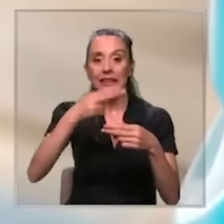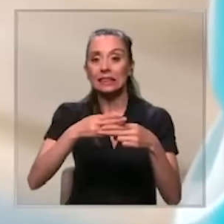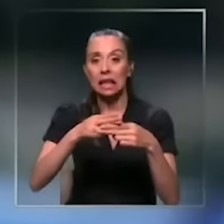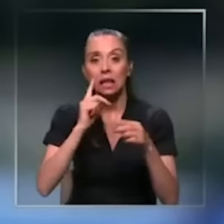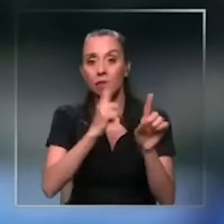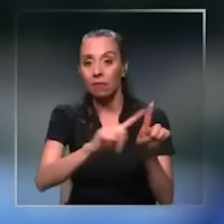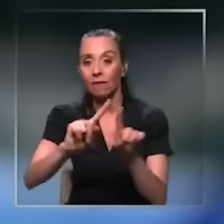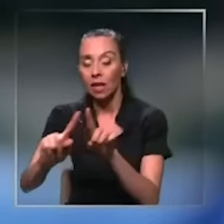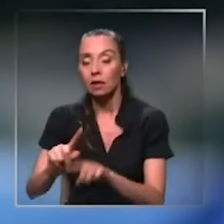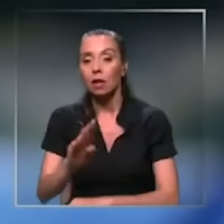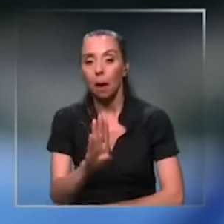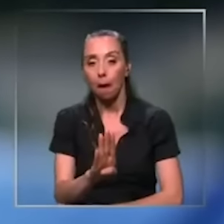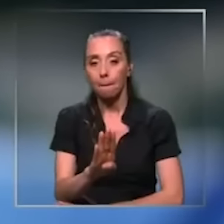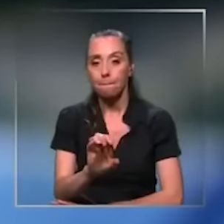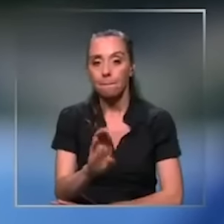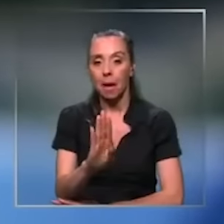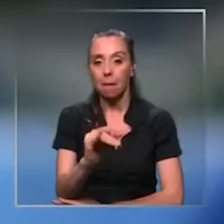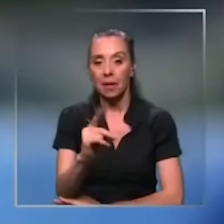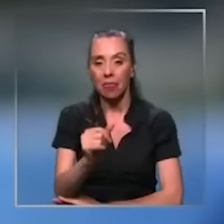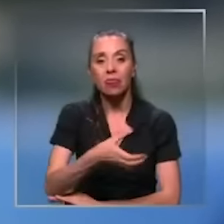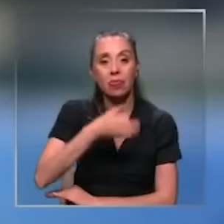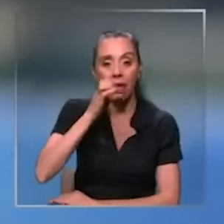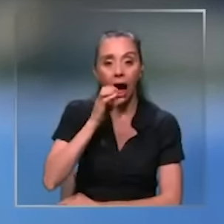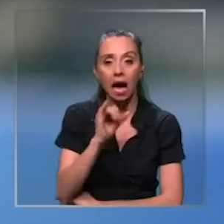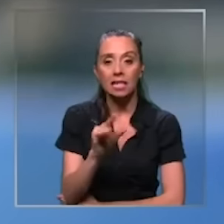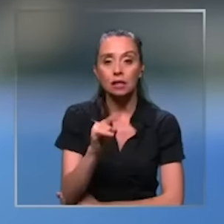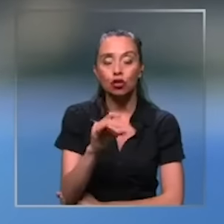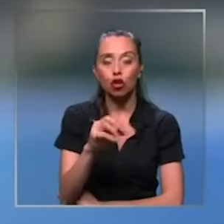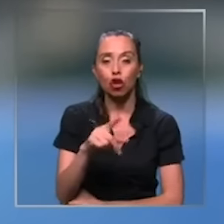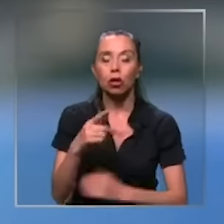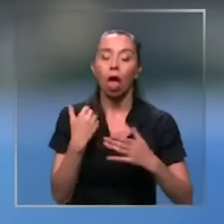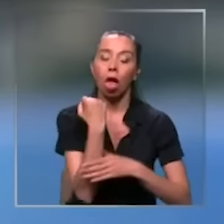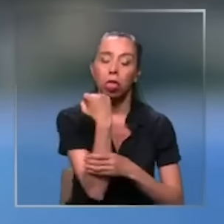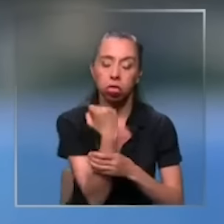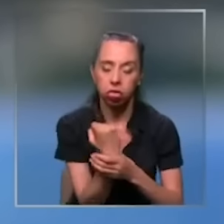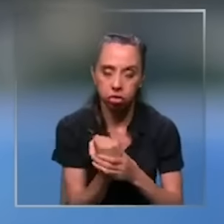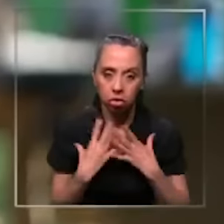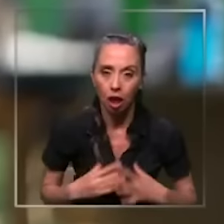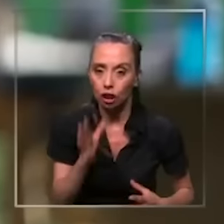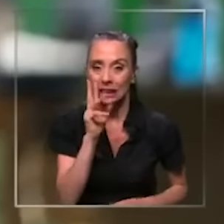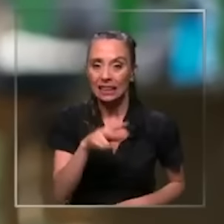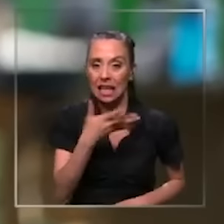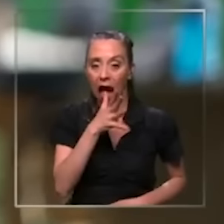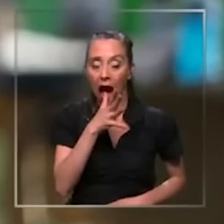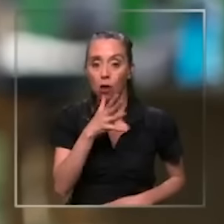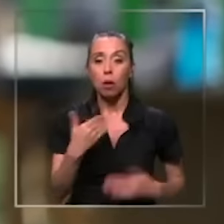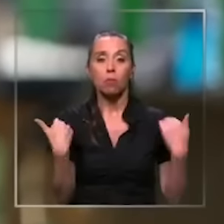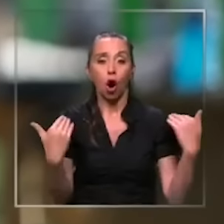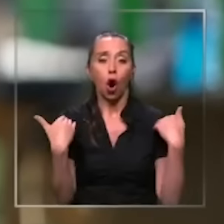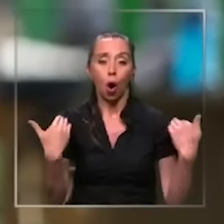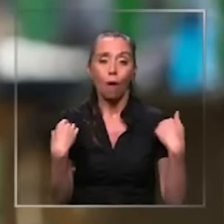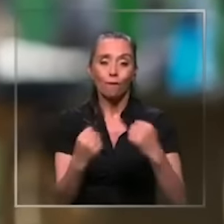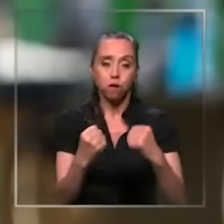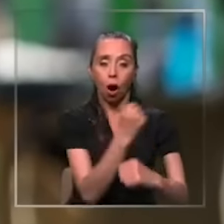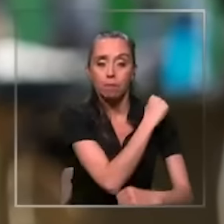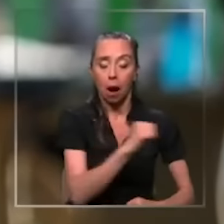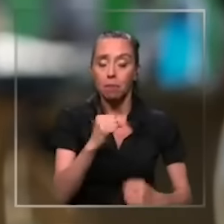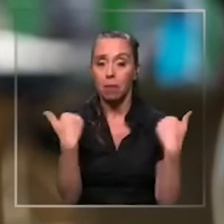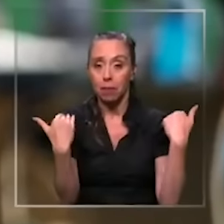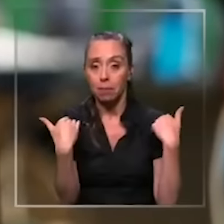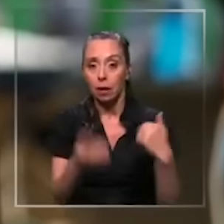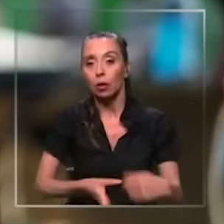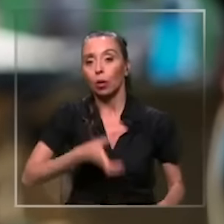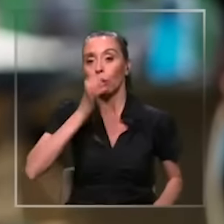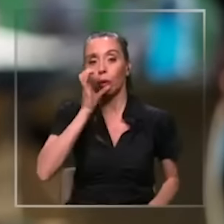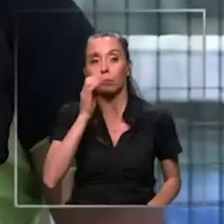bebidas isotónicas y su función es hidratar rápidamente a quienes realizan ejercicios de alta intensidad. Si voy a consumir,